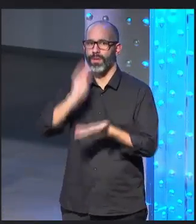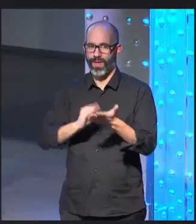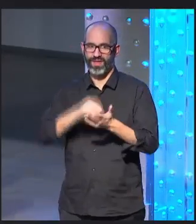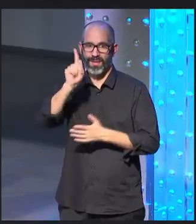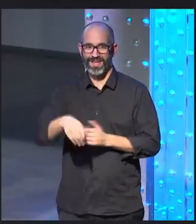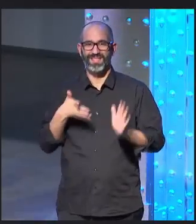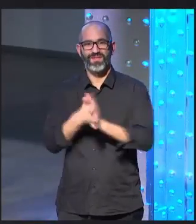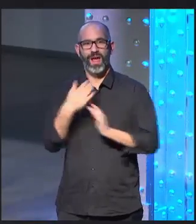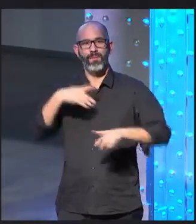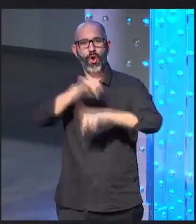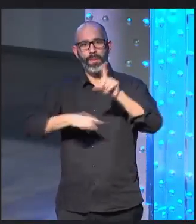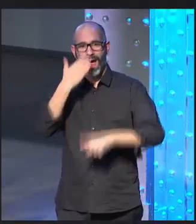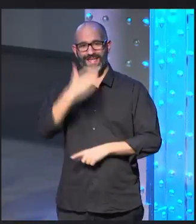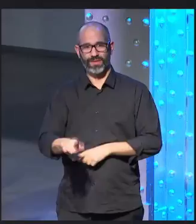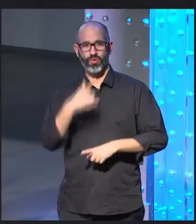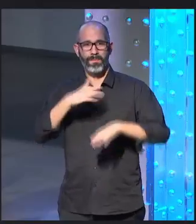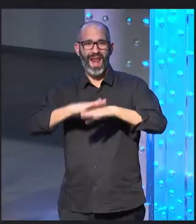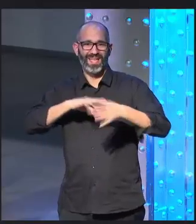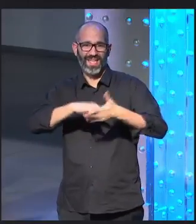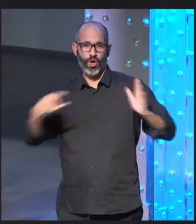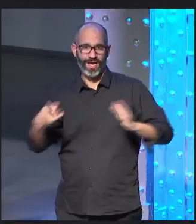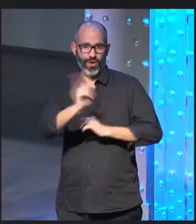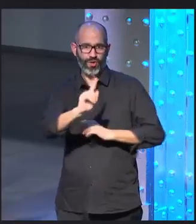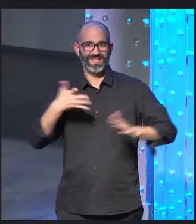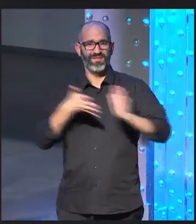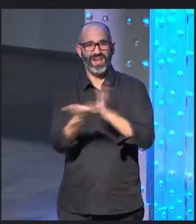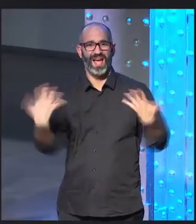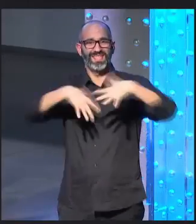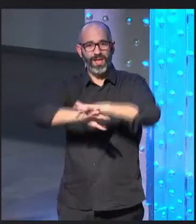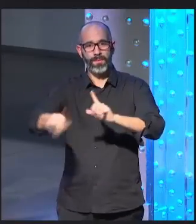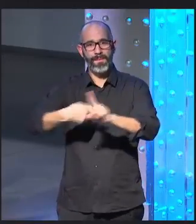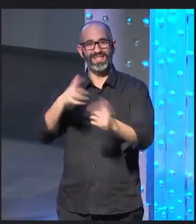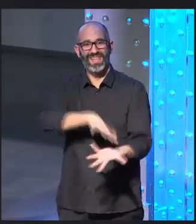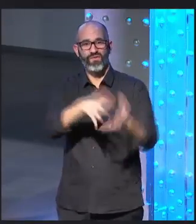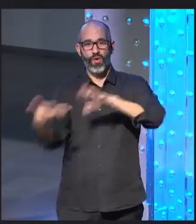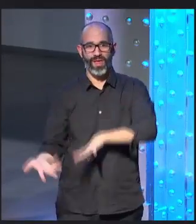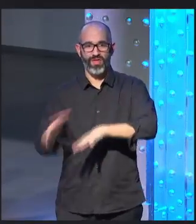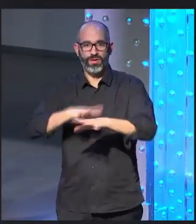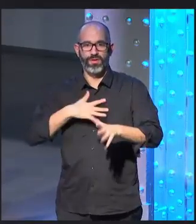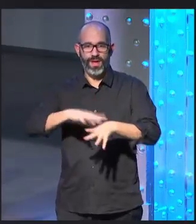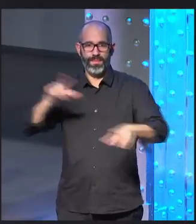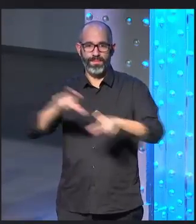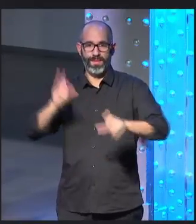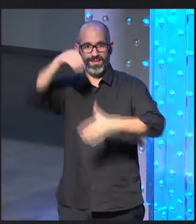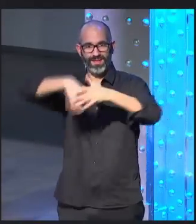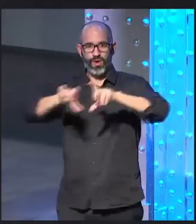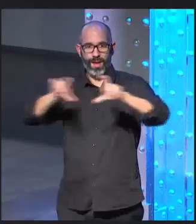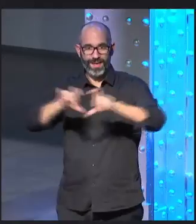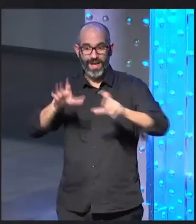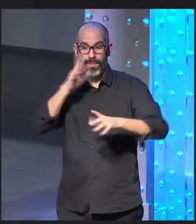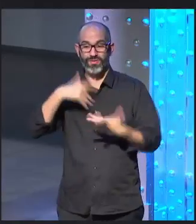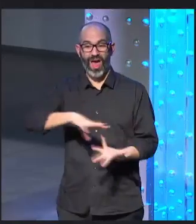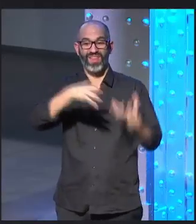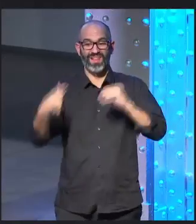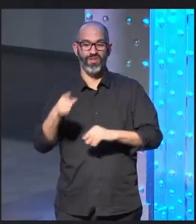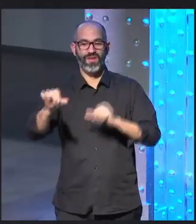No es un problema de actitud de las tecnologías, sino más bien es de la integración y la transformación de las organizaciones y las empresas. Y esta adaptación